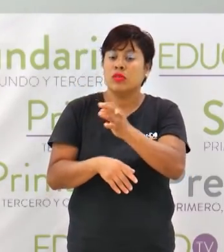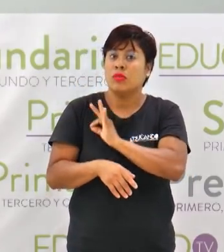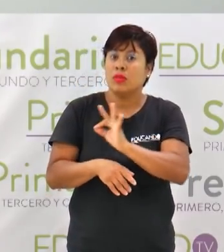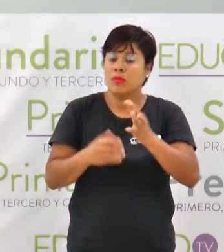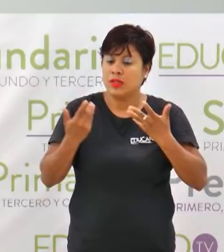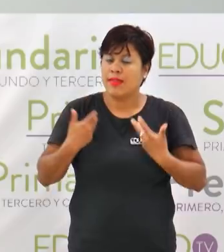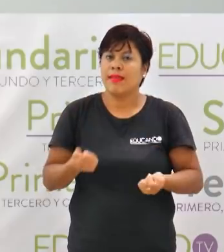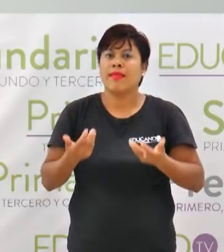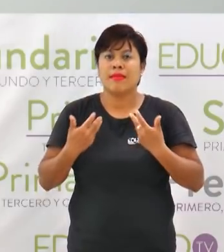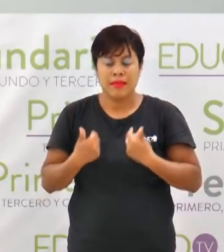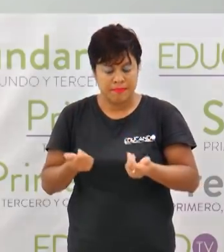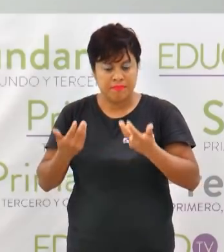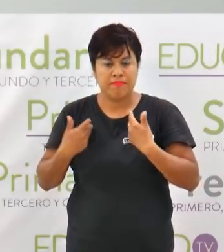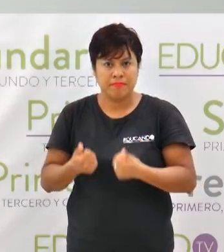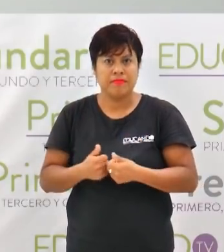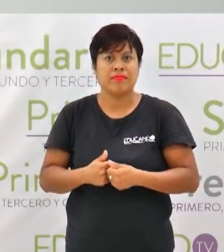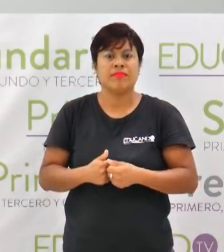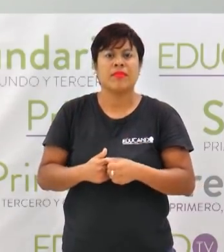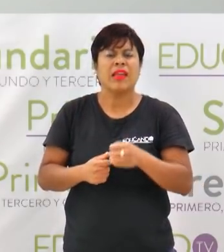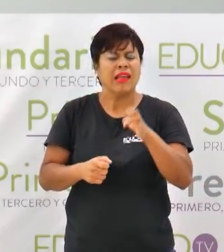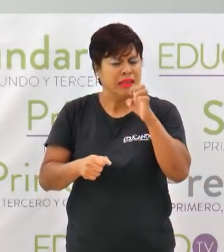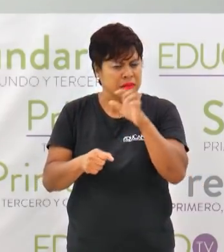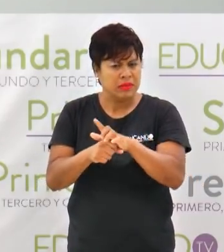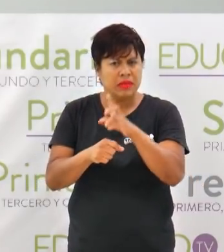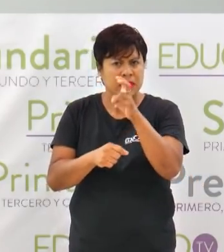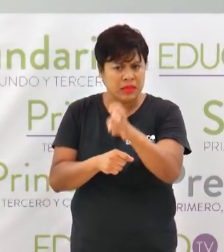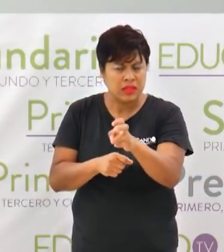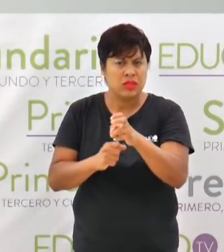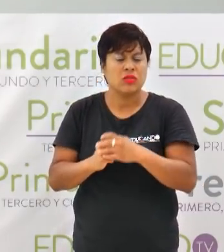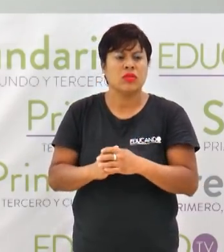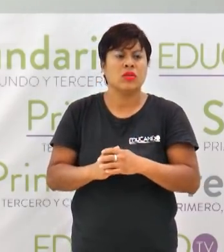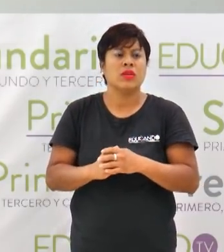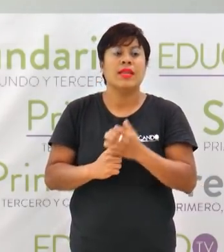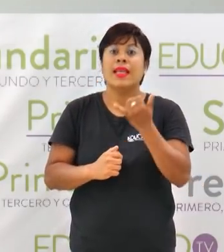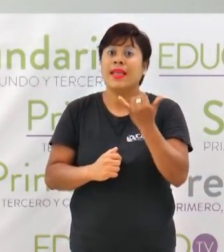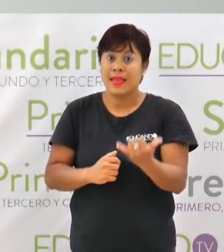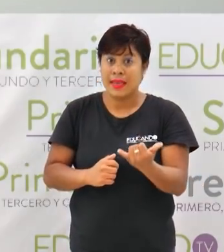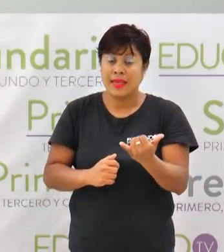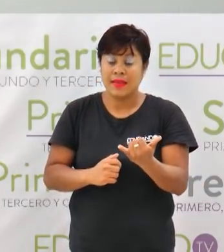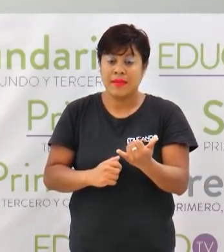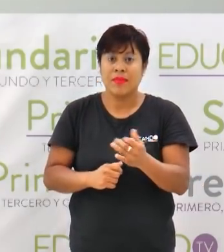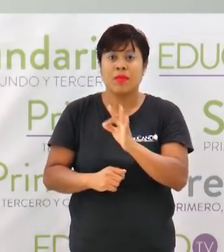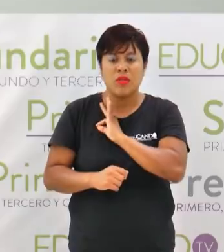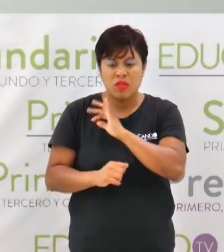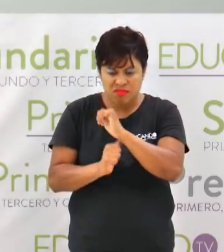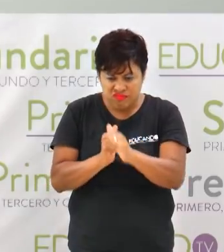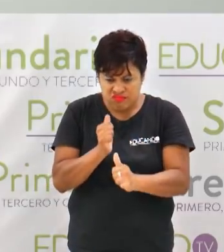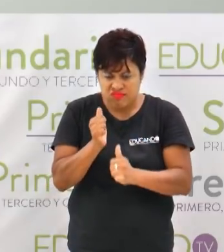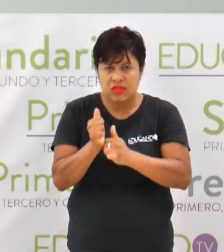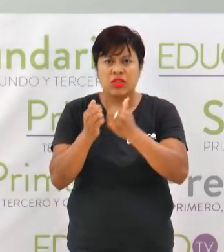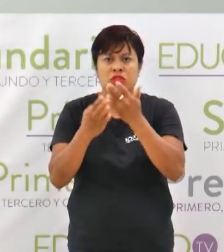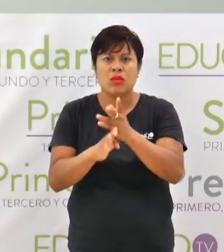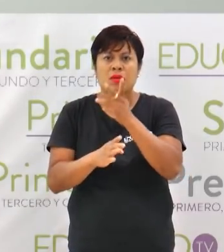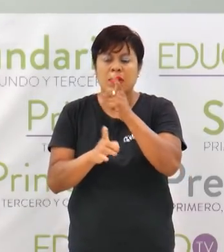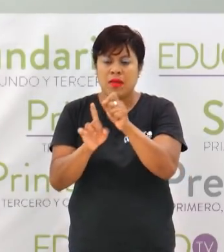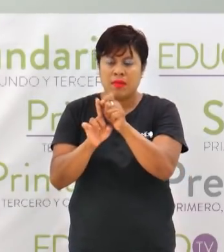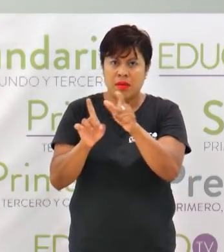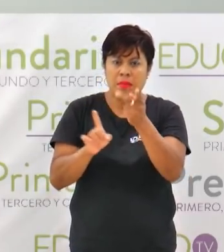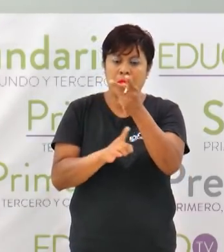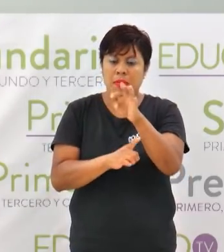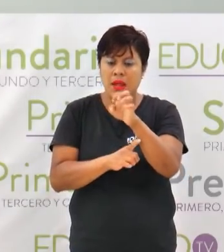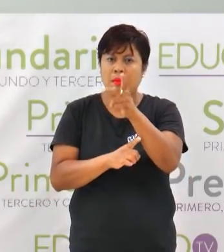va a permitir entender y comprender especificaciones y reforzar aún más lo de las